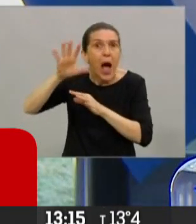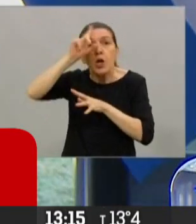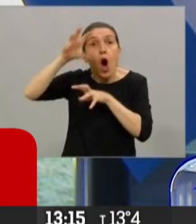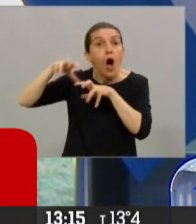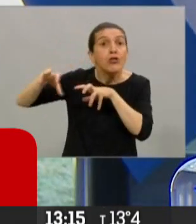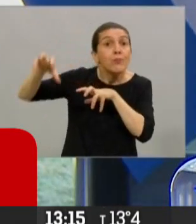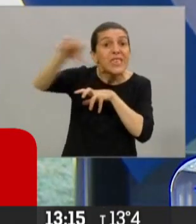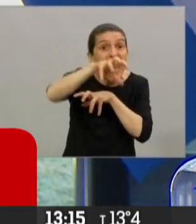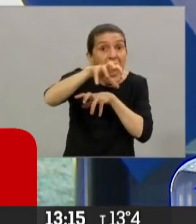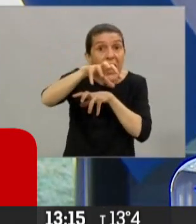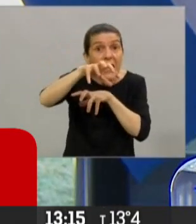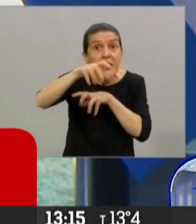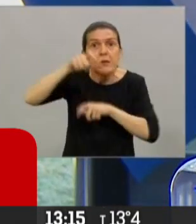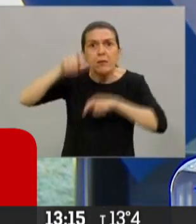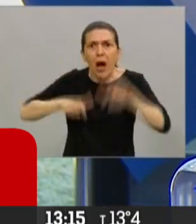salud se